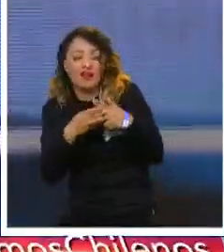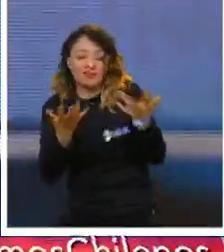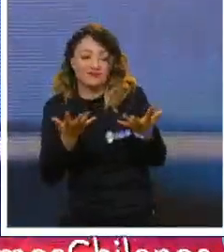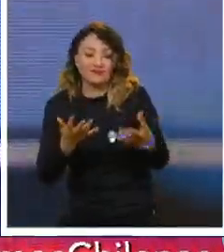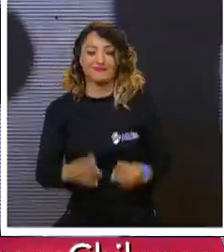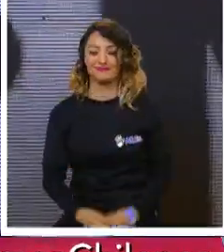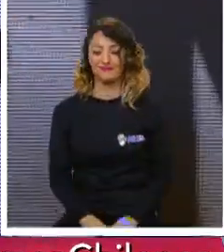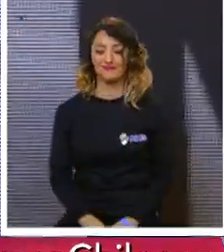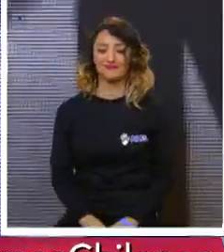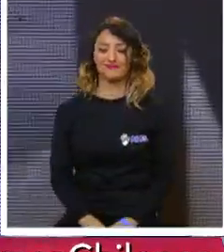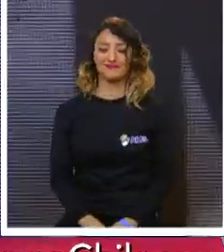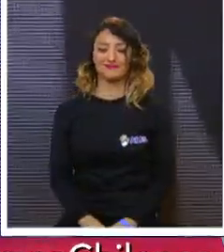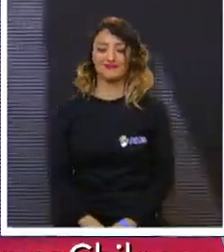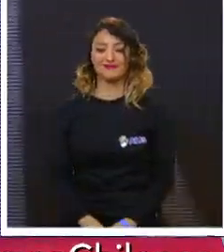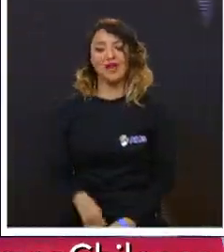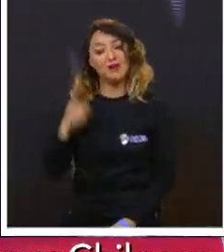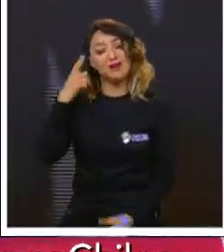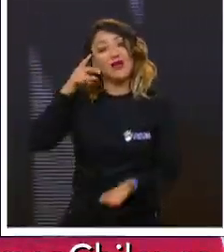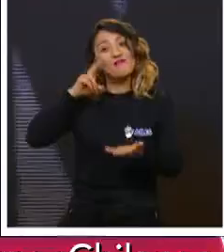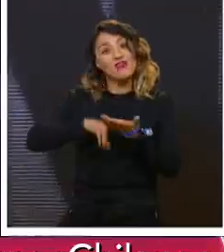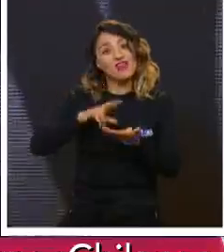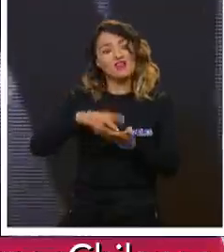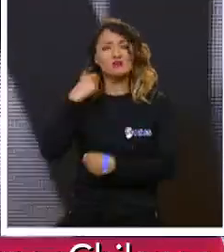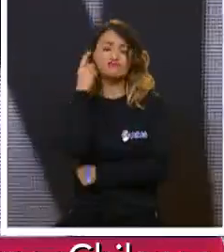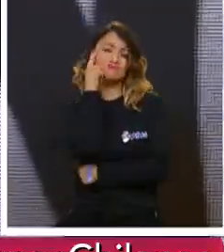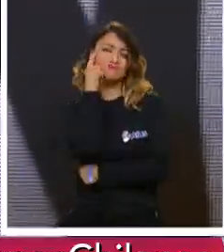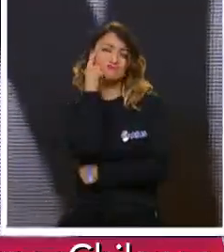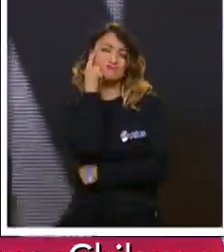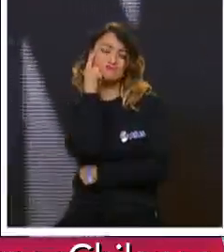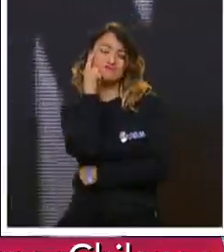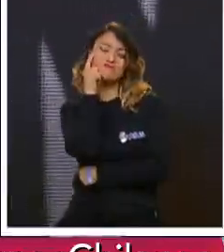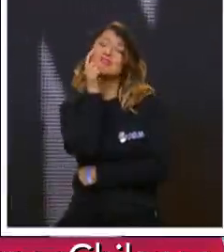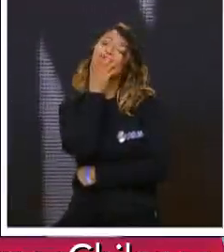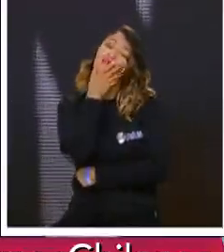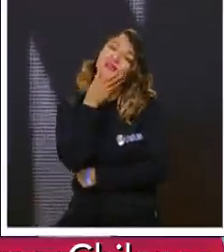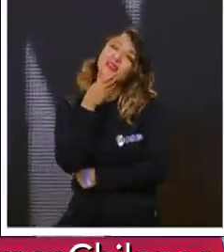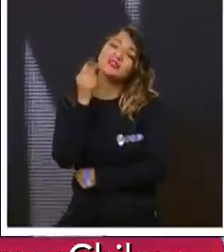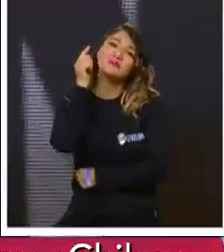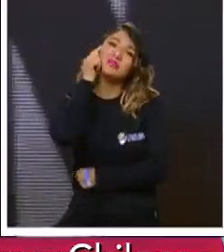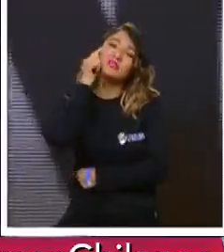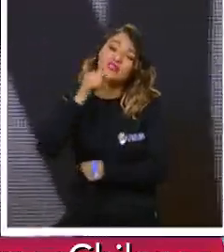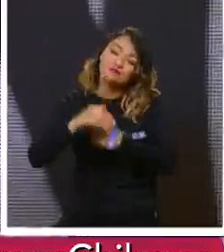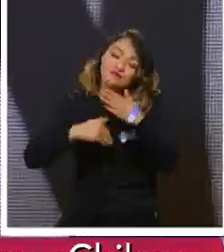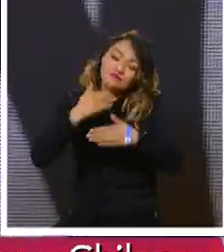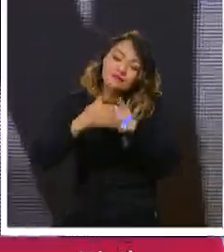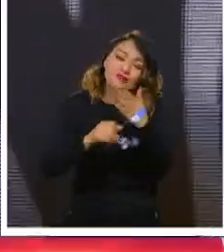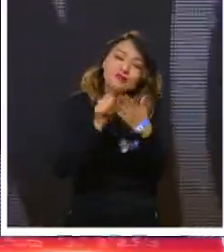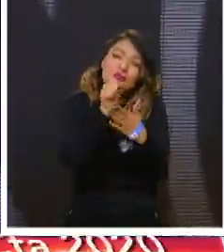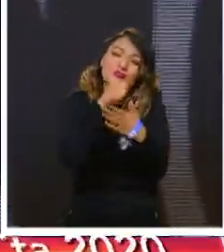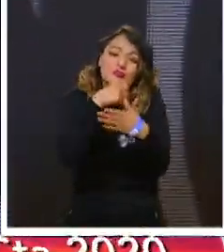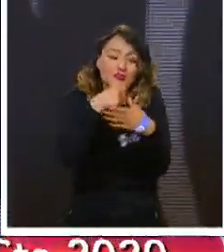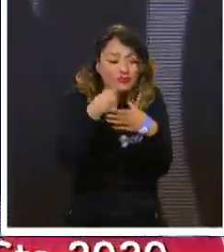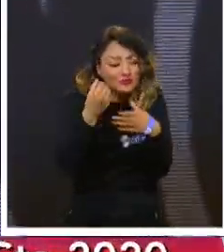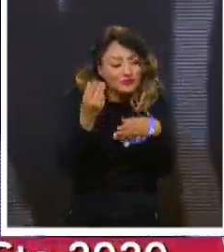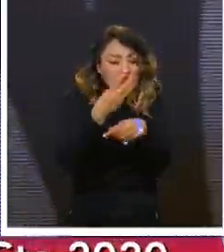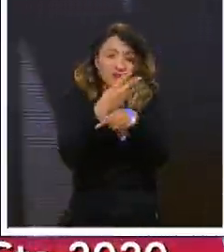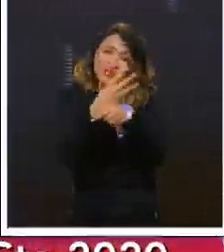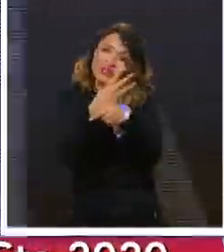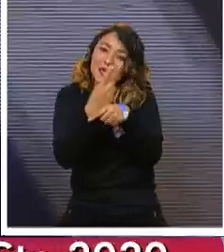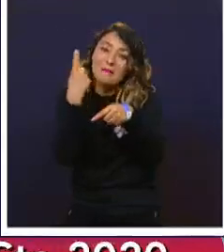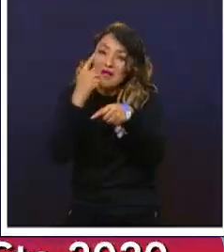Entonces, en ese momento, de verdad hago esta reflexión y digo, qué lindo llegar a la tercera edad con un grupo también de amigos,